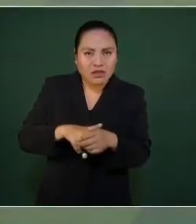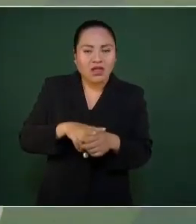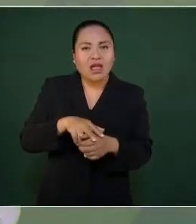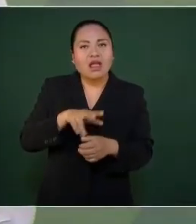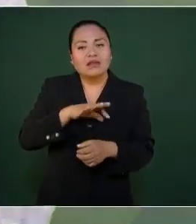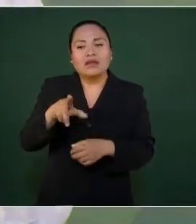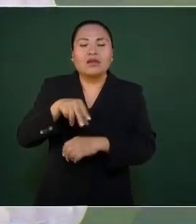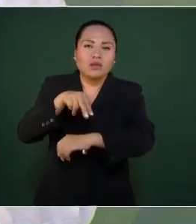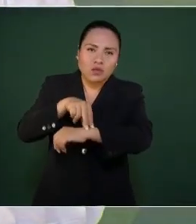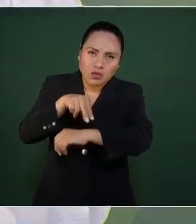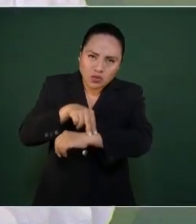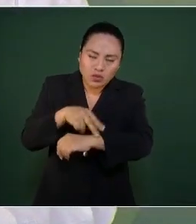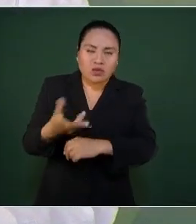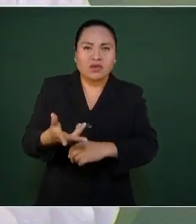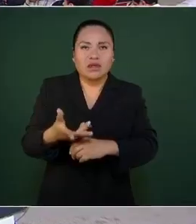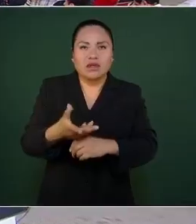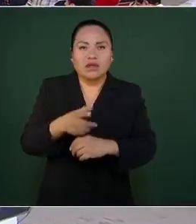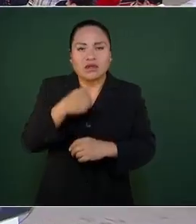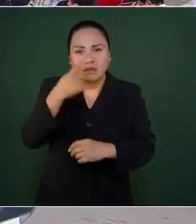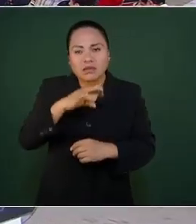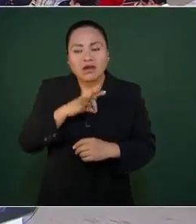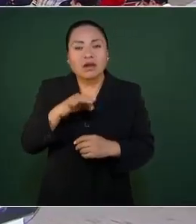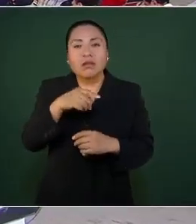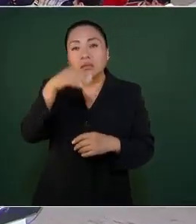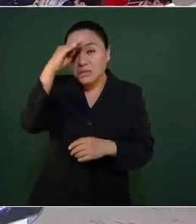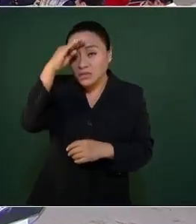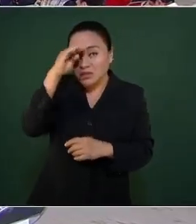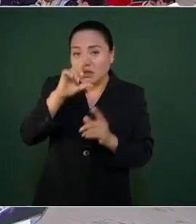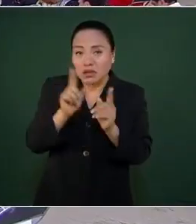de salud, que no solo sea un turno,